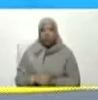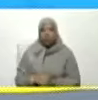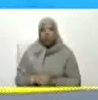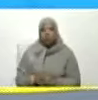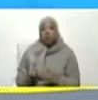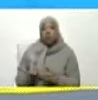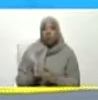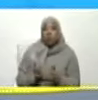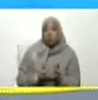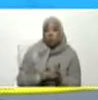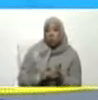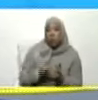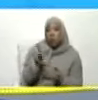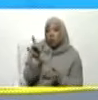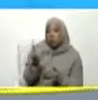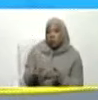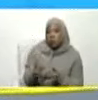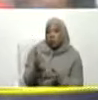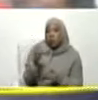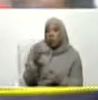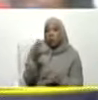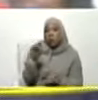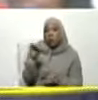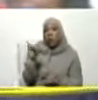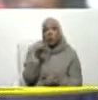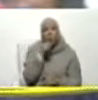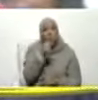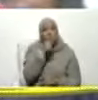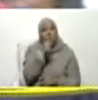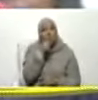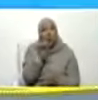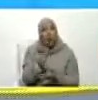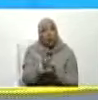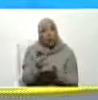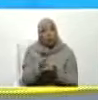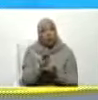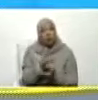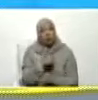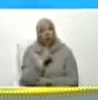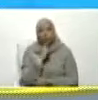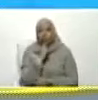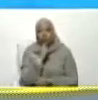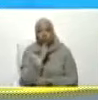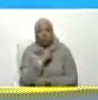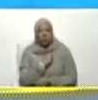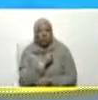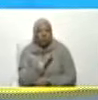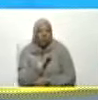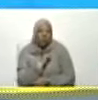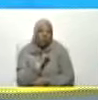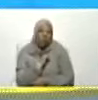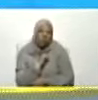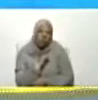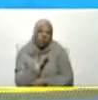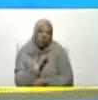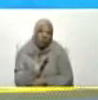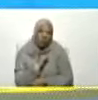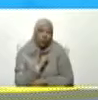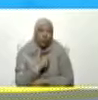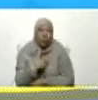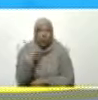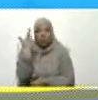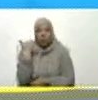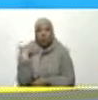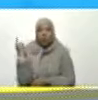Cristóbal Jiménez, que compuso una canción. ¿Te atreves a cantarla? No te atreves. Una canción buenísima me llegó